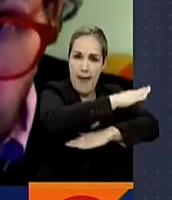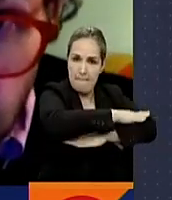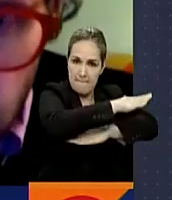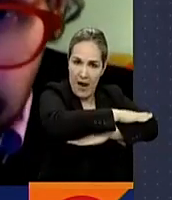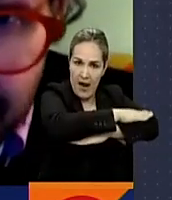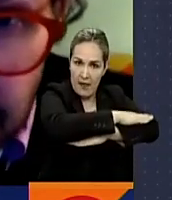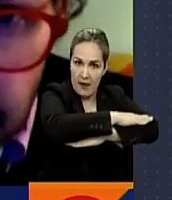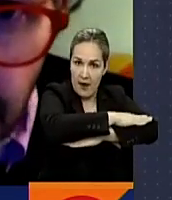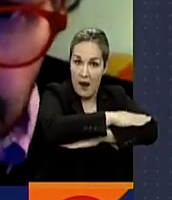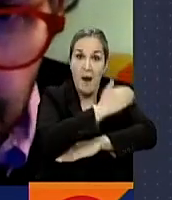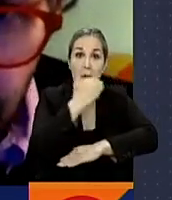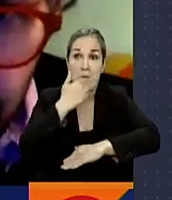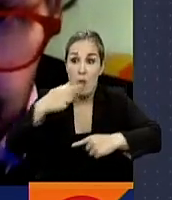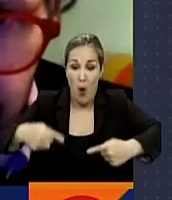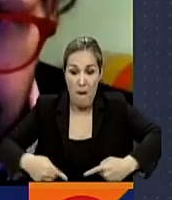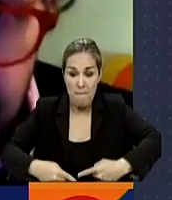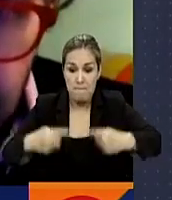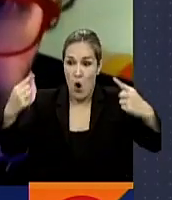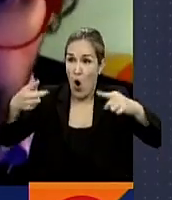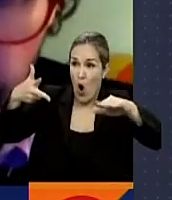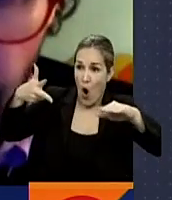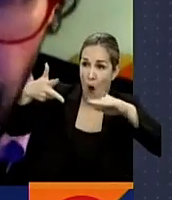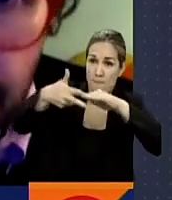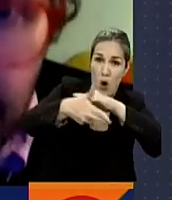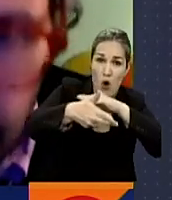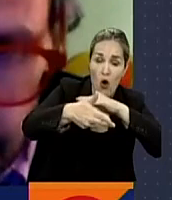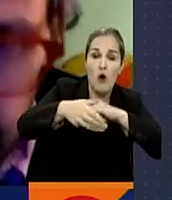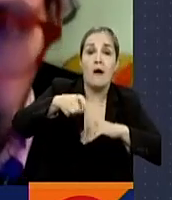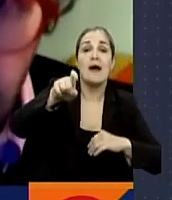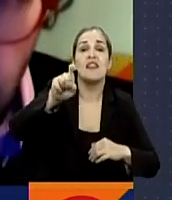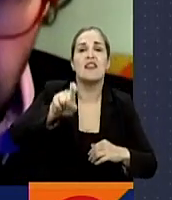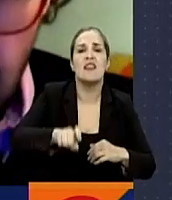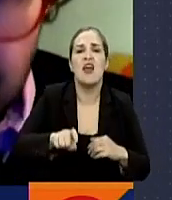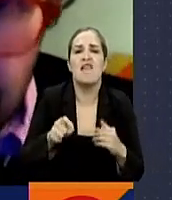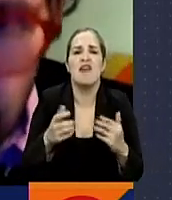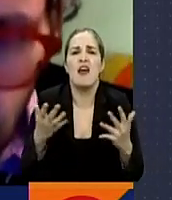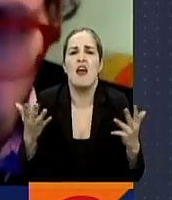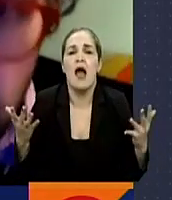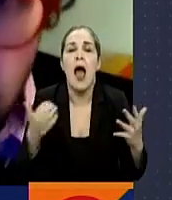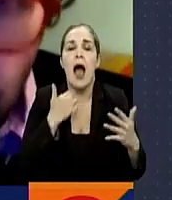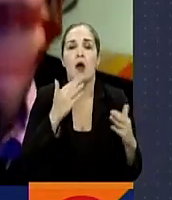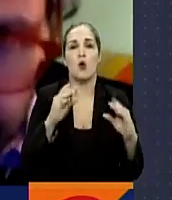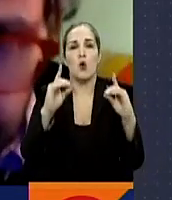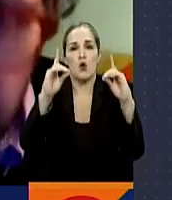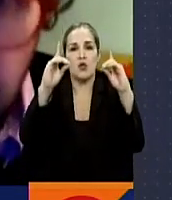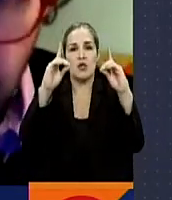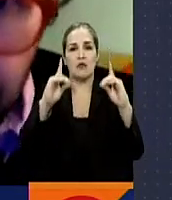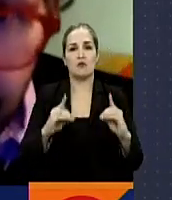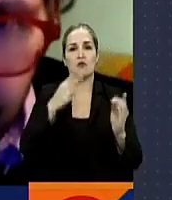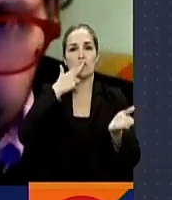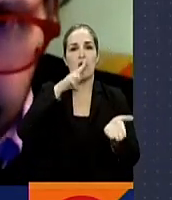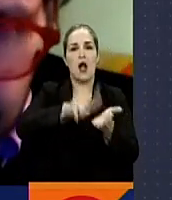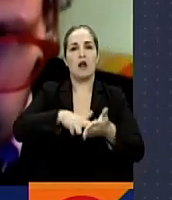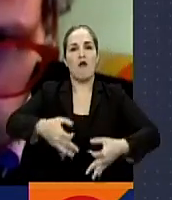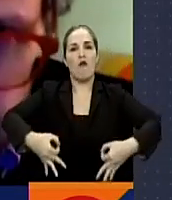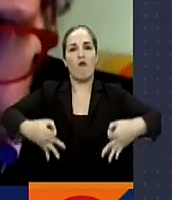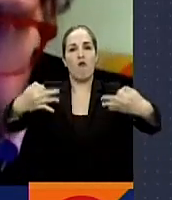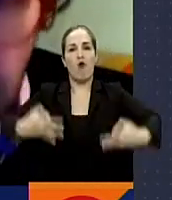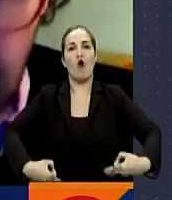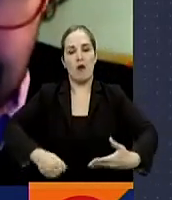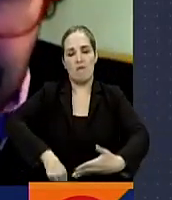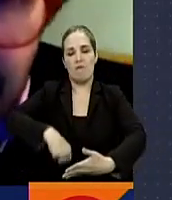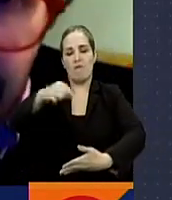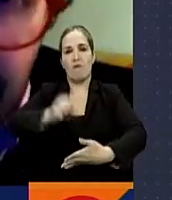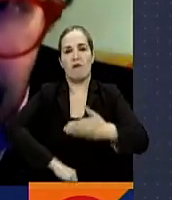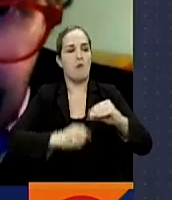dos estados suspendan sus relaciones diplomáticas tiene que haber por lo menos una decisión solemne y formal en ese sentido es